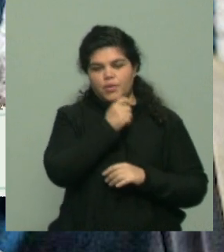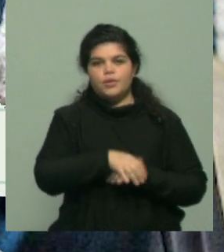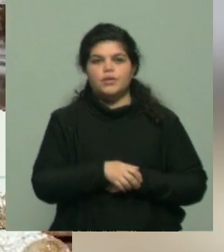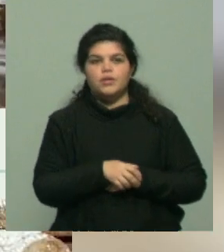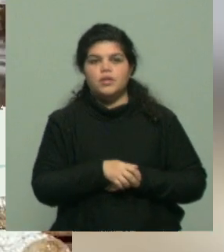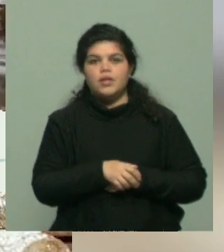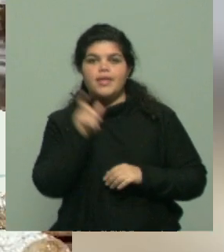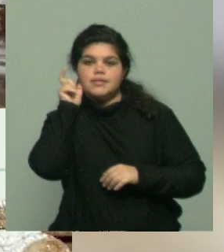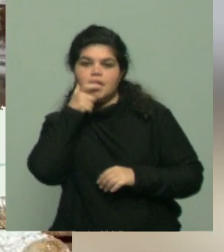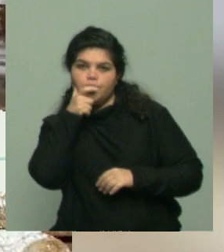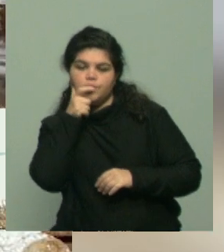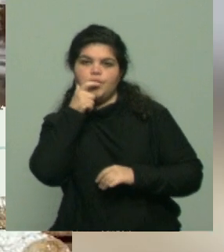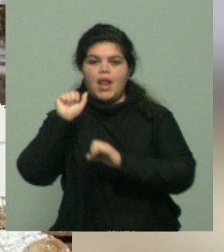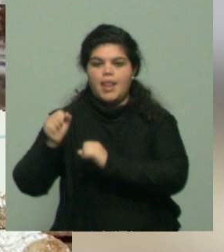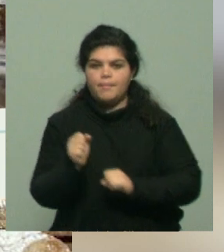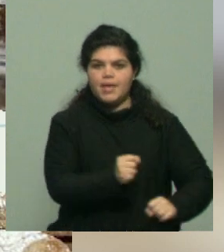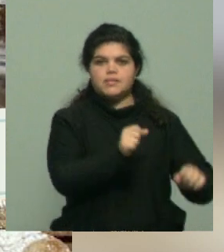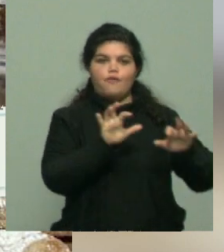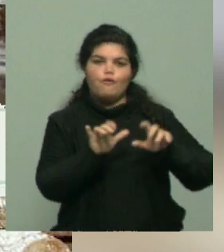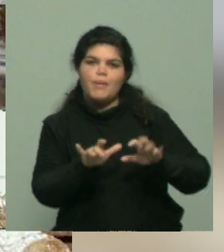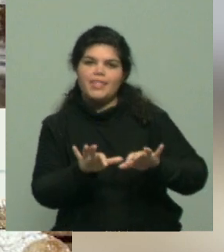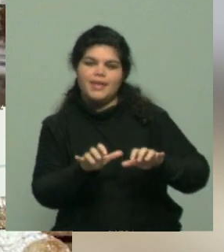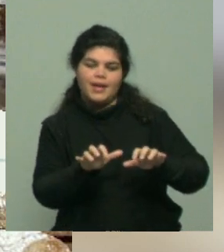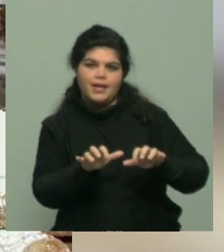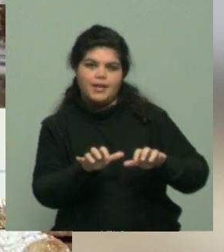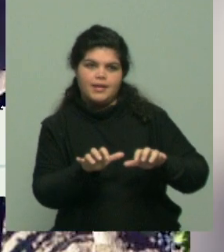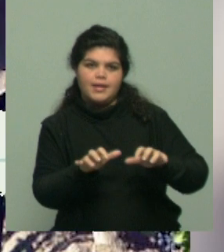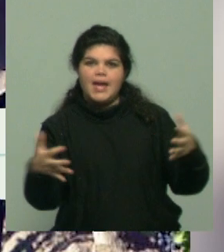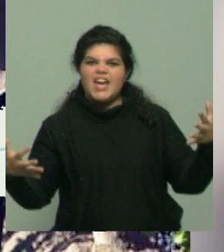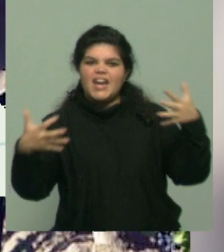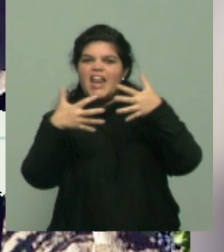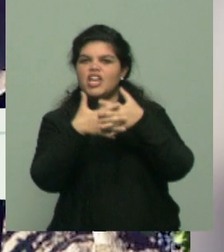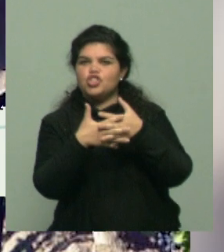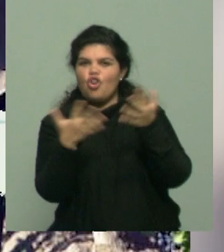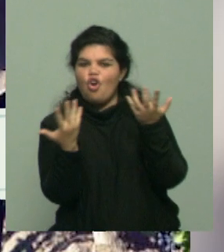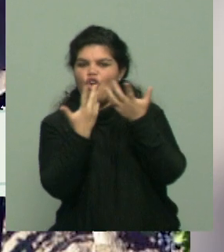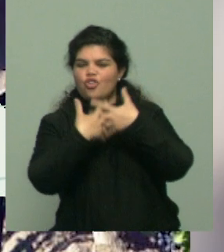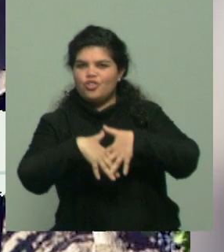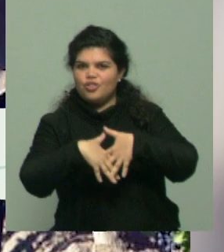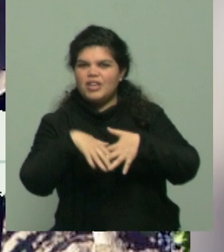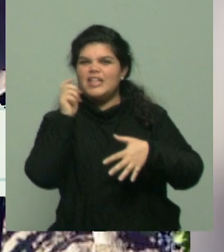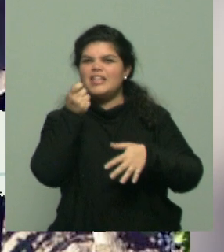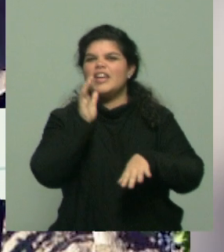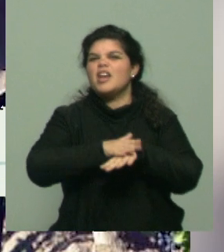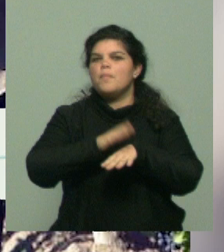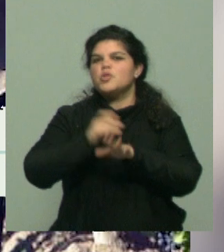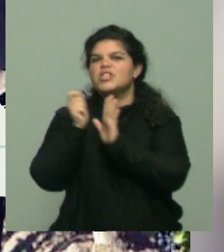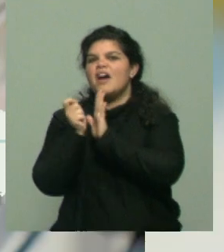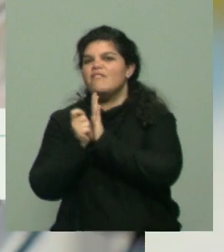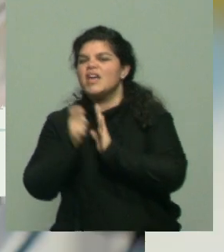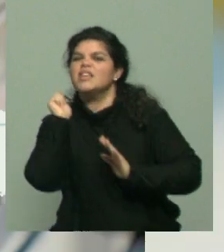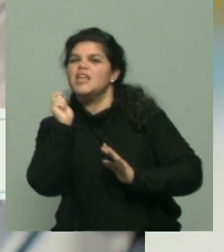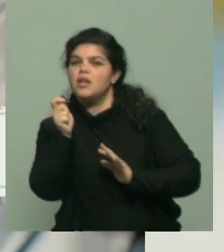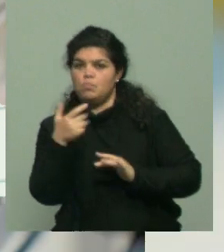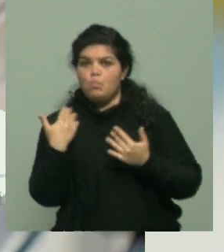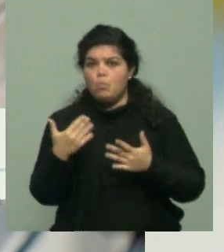servicio de vigilancia, limpieza, informática, etcétera, disponiendo expresamente que la obligación de registro puede ser cumplida por